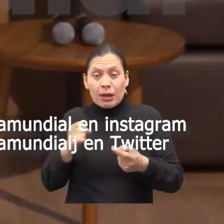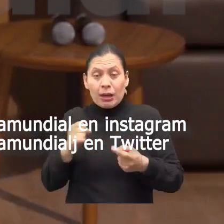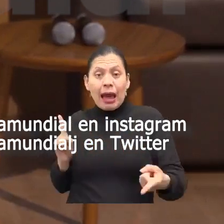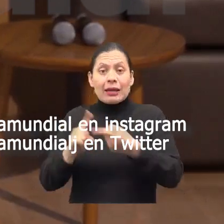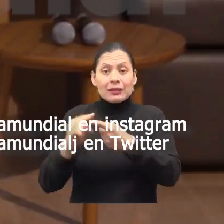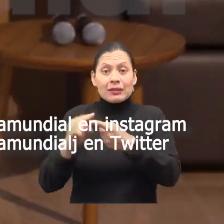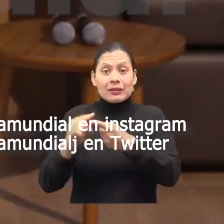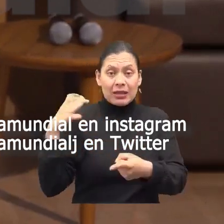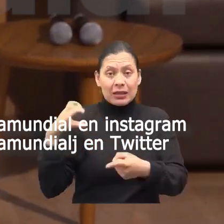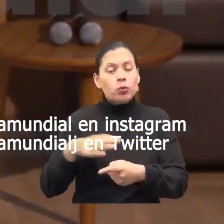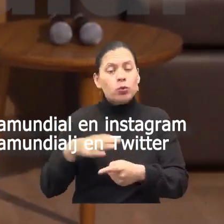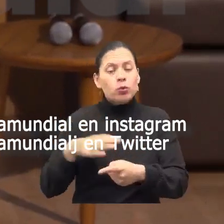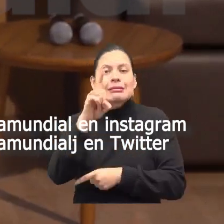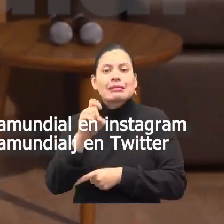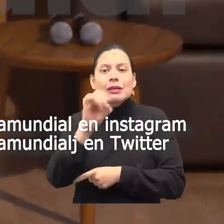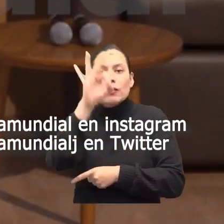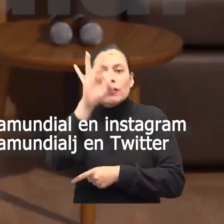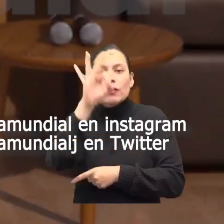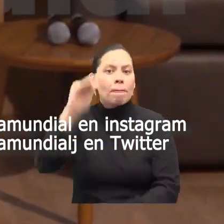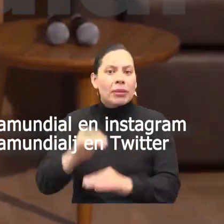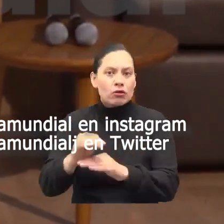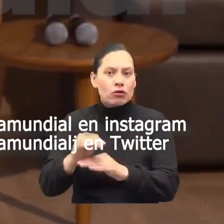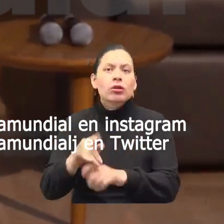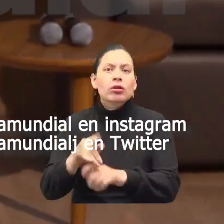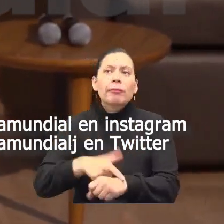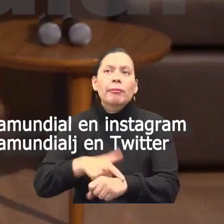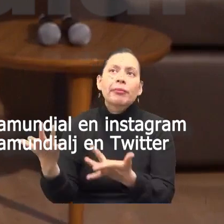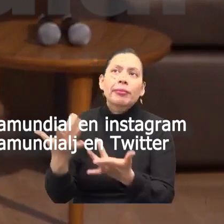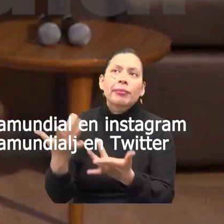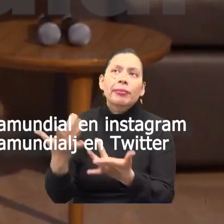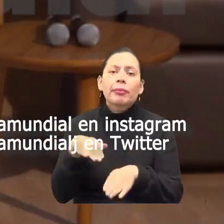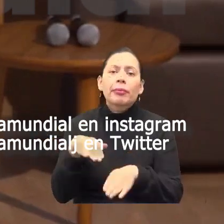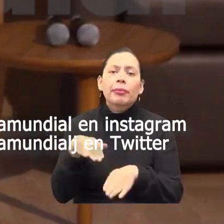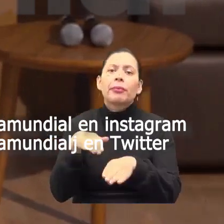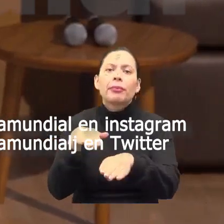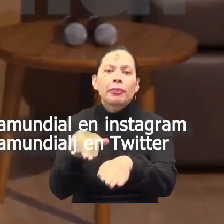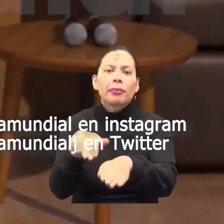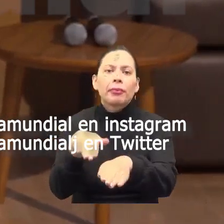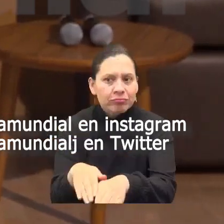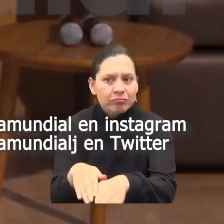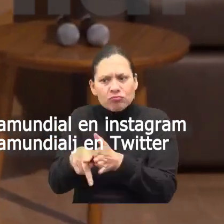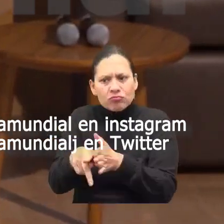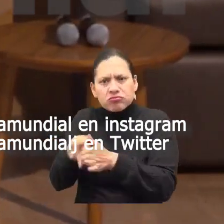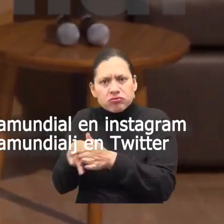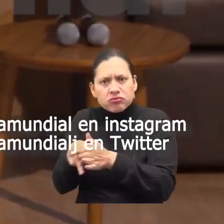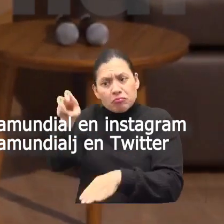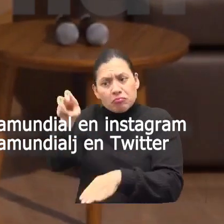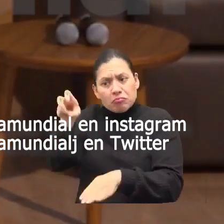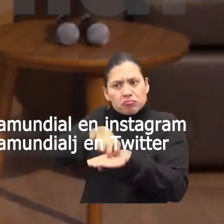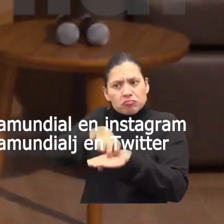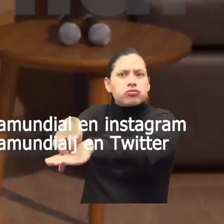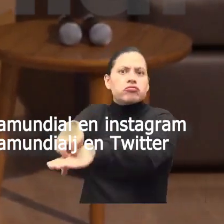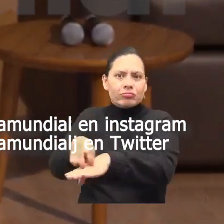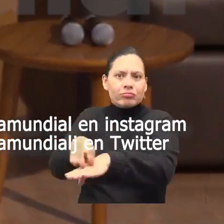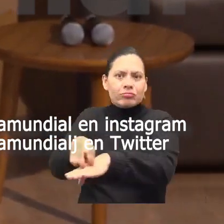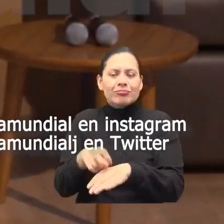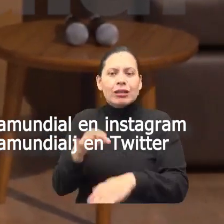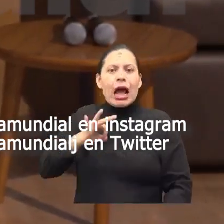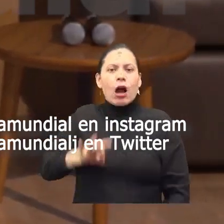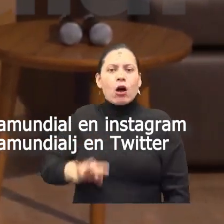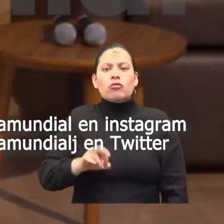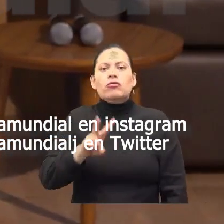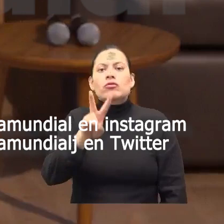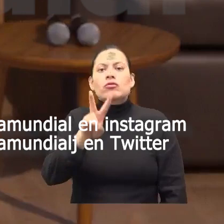una reducción en el 60% de lo que hoy son sus tiempos de viaje. Nosotros los habitantes de la Sabana Centro vivimos ayer, como lo dijo el